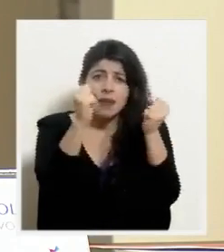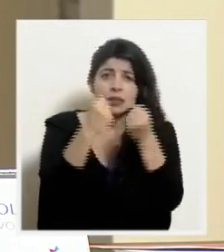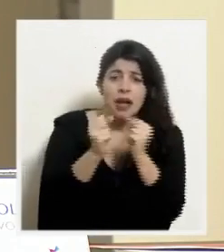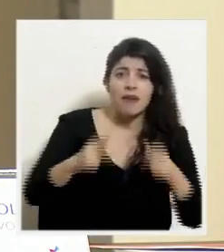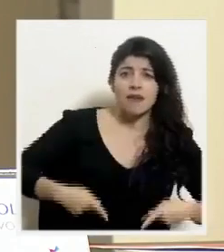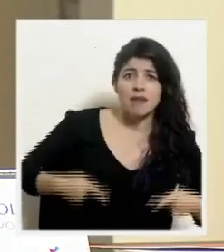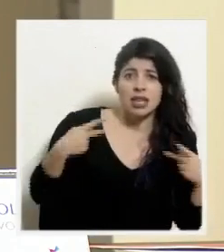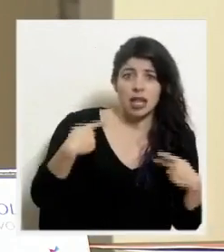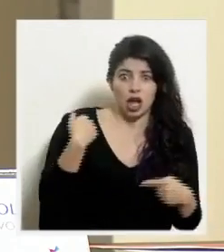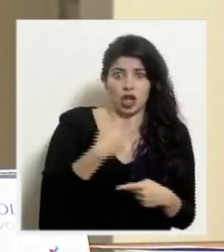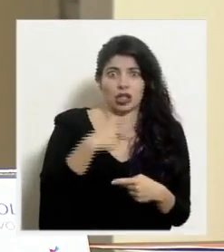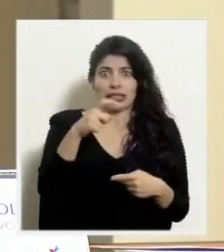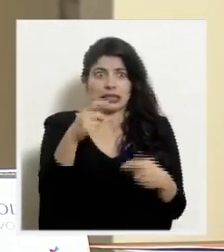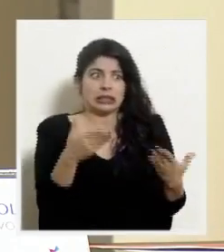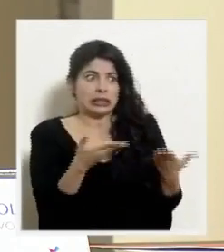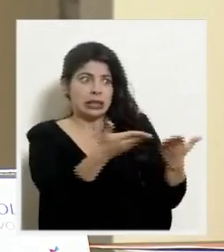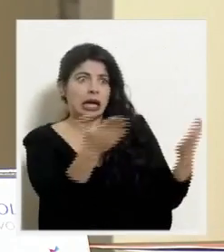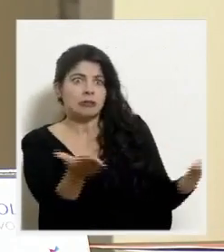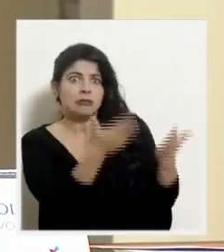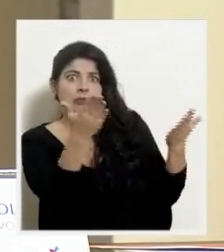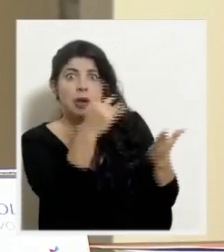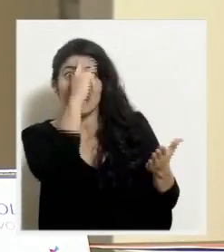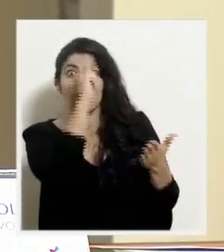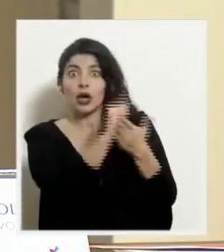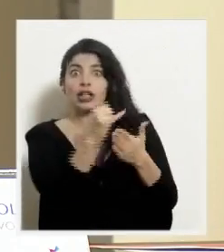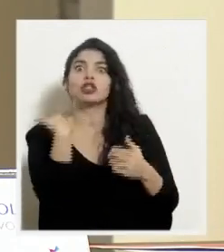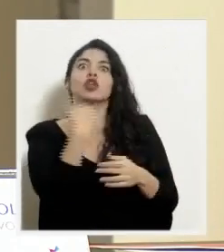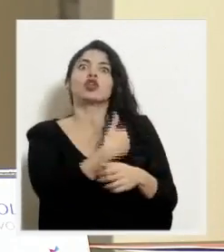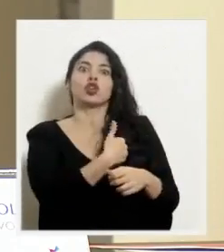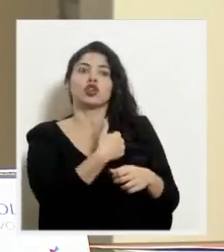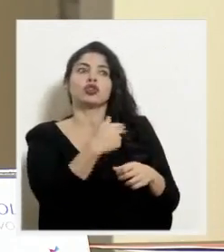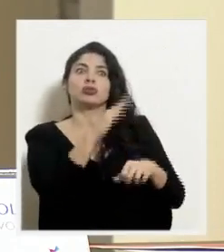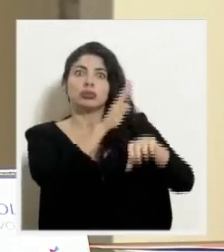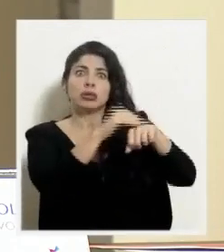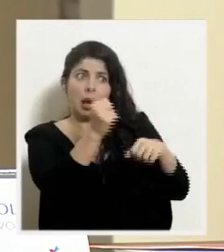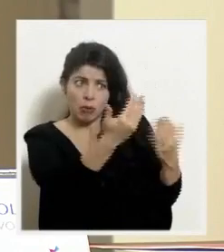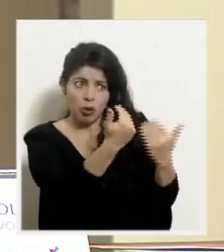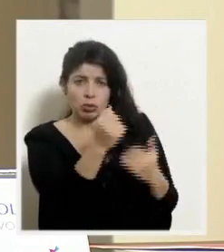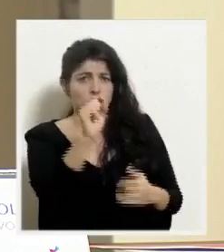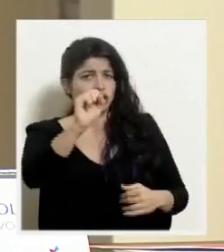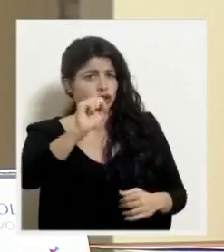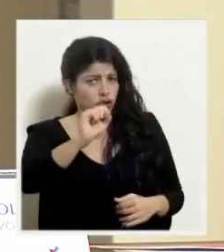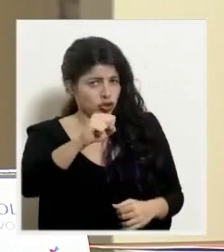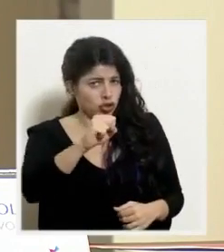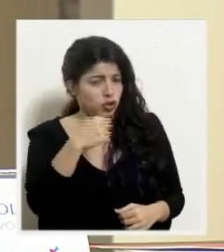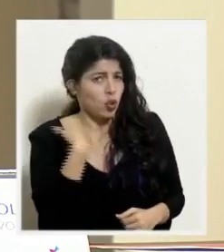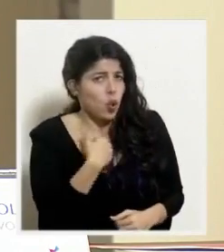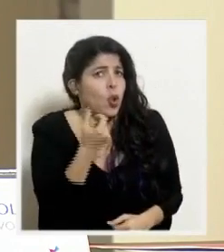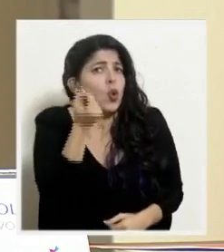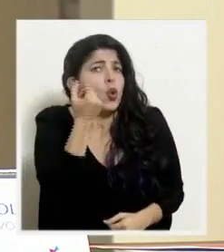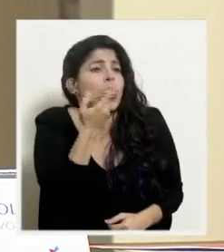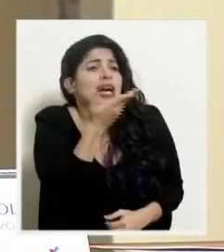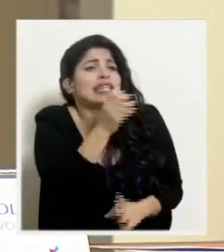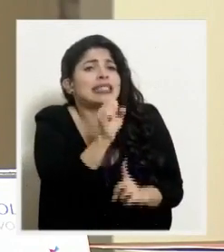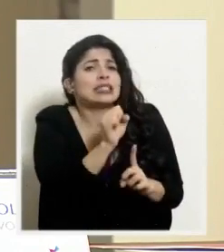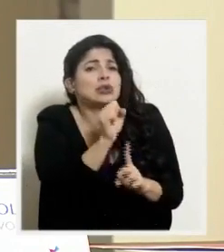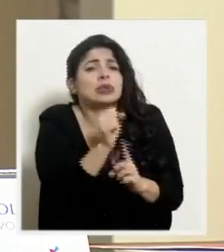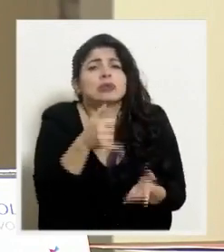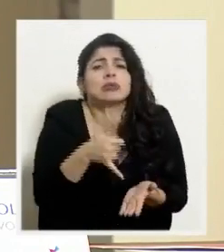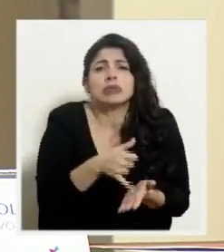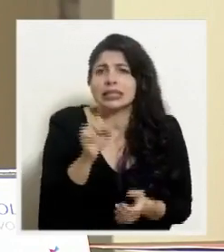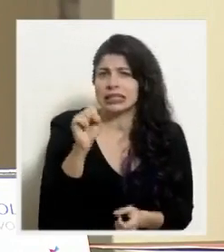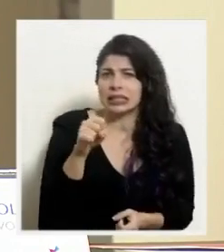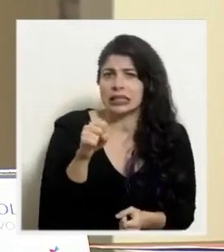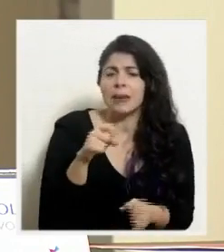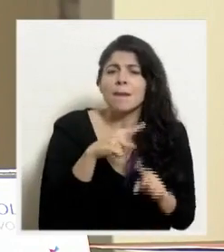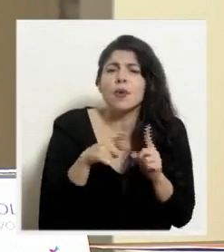es darles ese impulso. Por eso los hemos llamado para decir, sí, entendemos que hay una situación crítica,